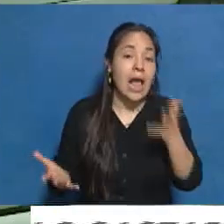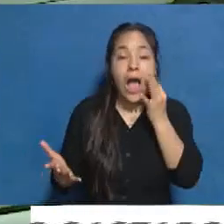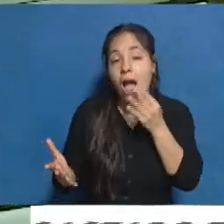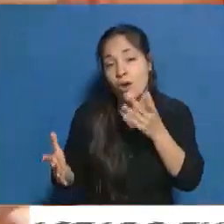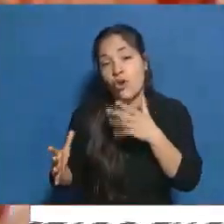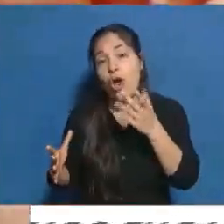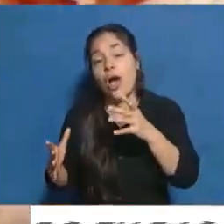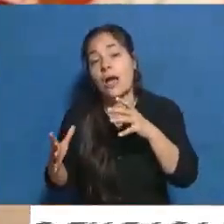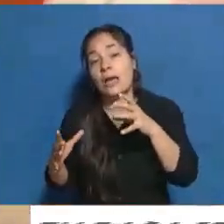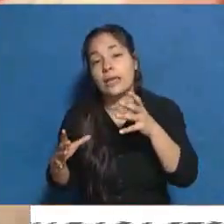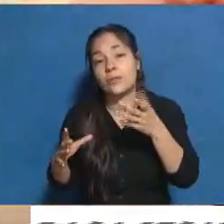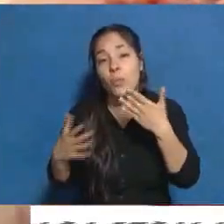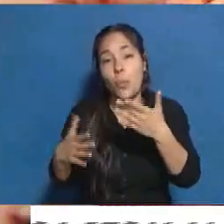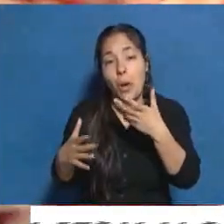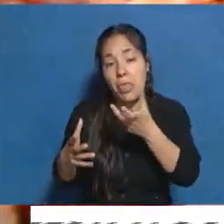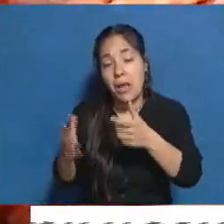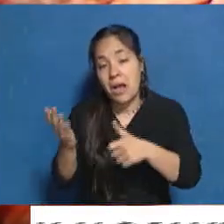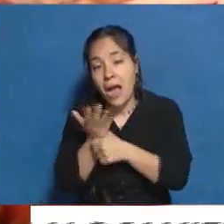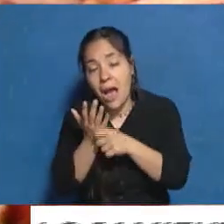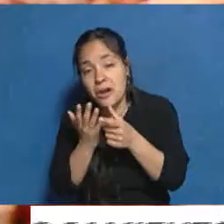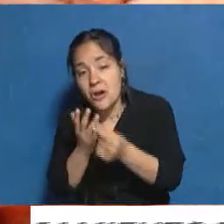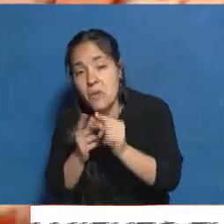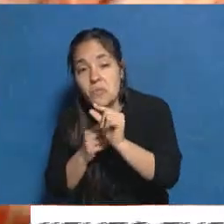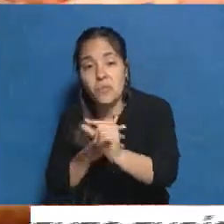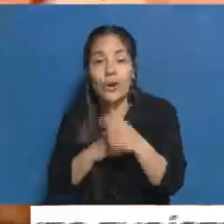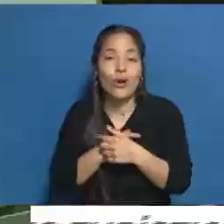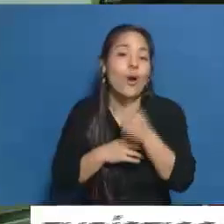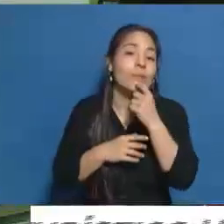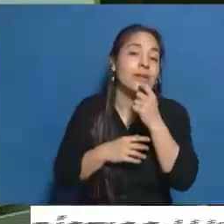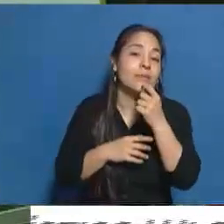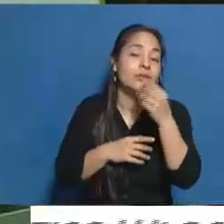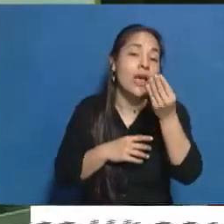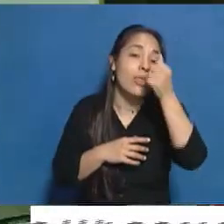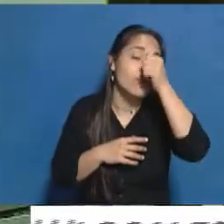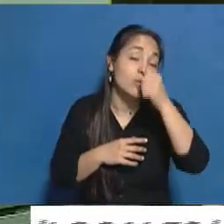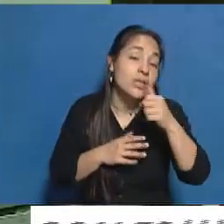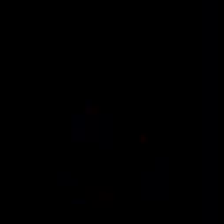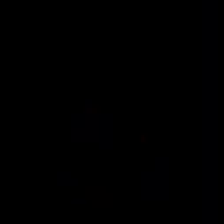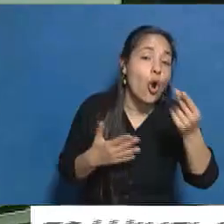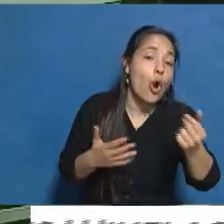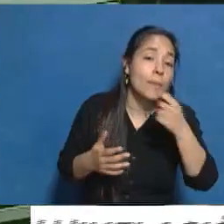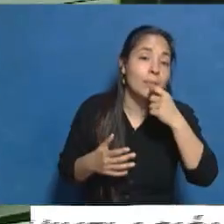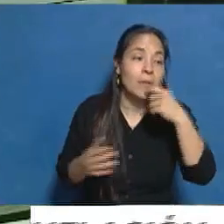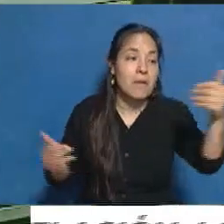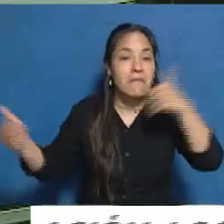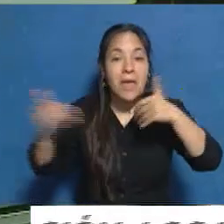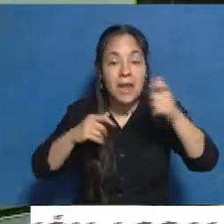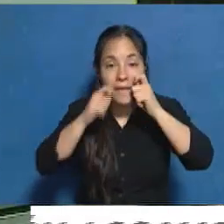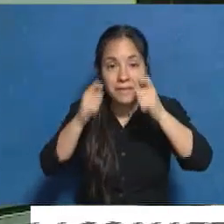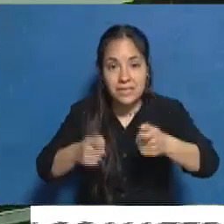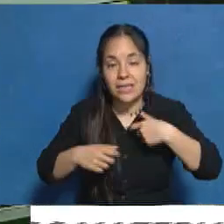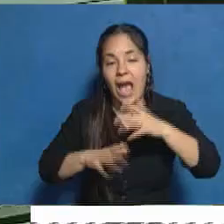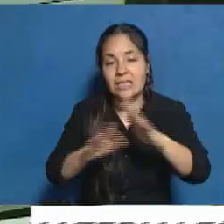molida si dos veces por semana tres A lo mejor un domingo este si viene alguien en casa comemos